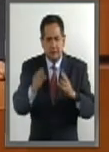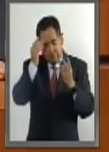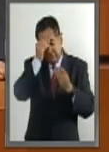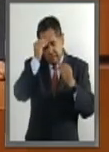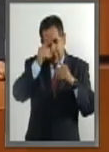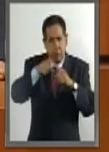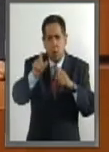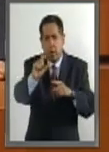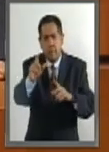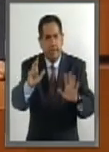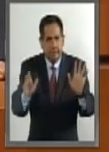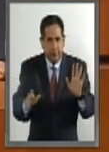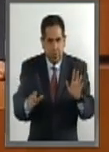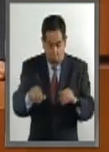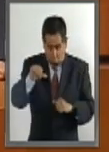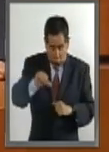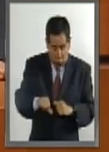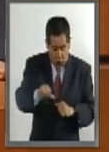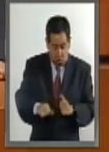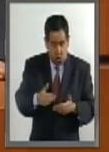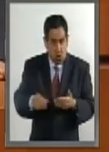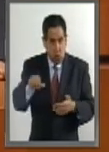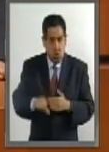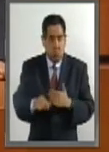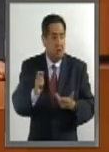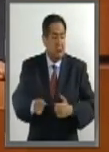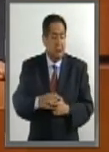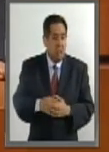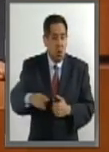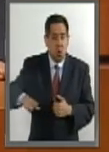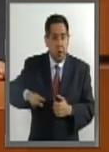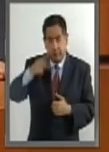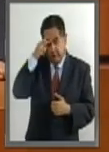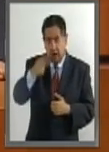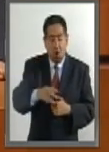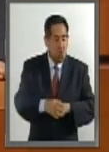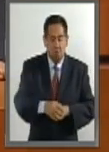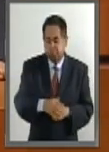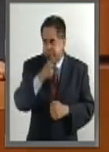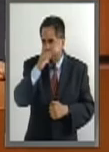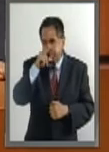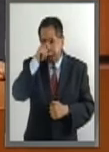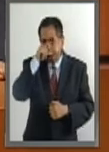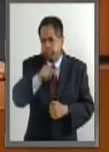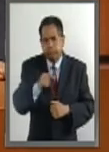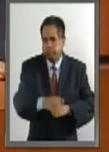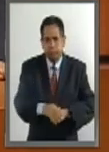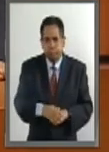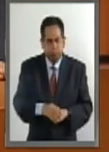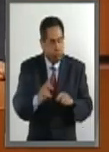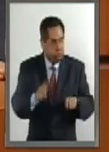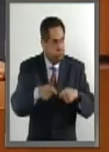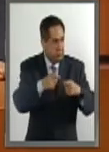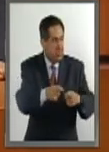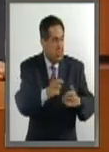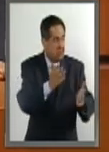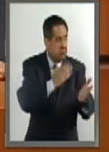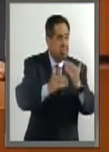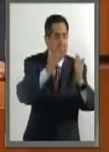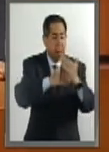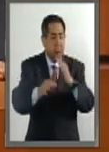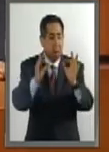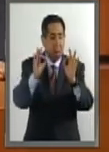de cuándo, yo digo que hasta hoy el Estado mexicano ha sido incapaz de poder sacar de la